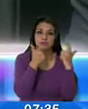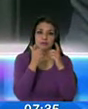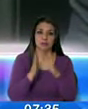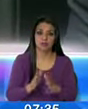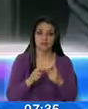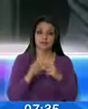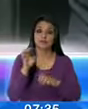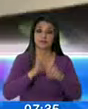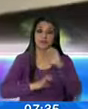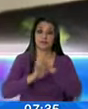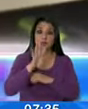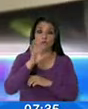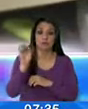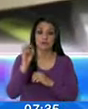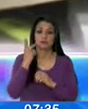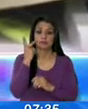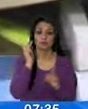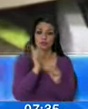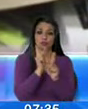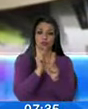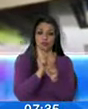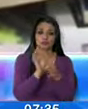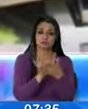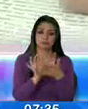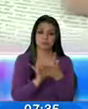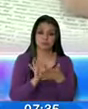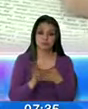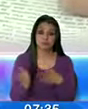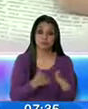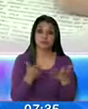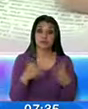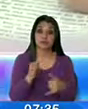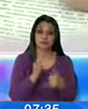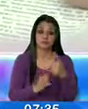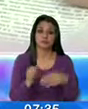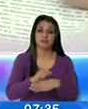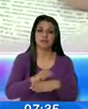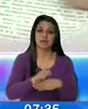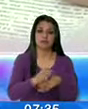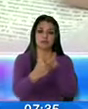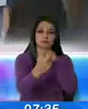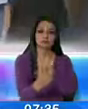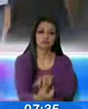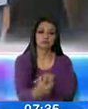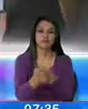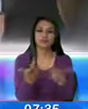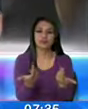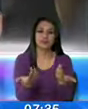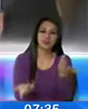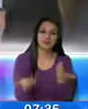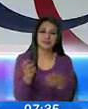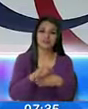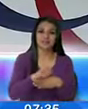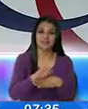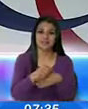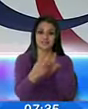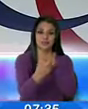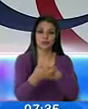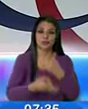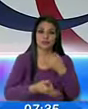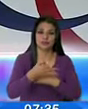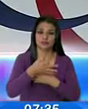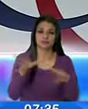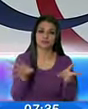de 40 puntos. Finalmente tendrán que pasar la fase de práctica, que incluye una audiencia simulada, y sumar en ella 50 puntos.